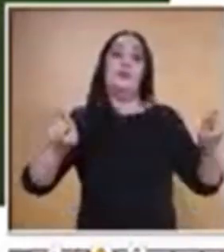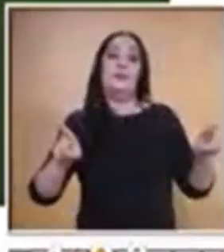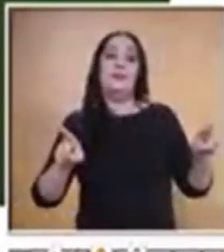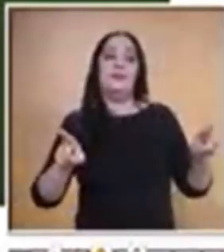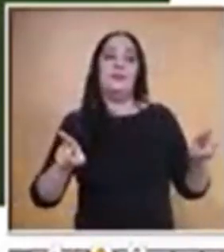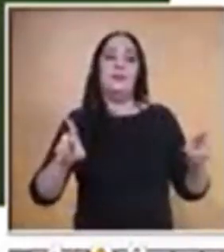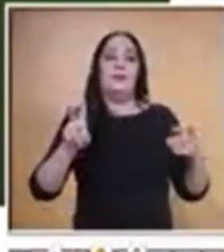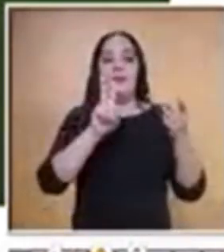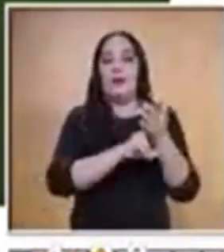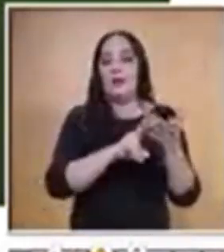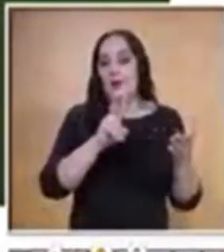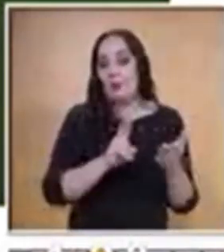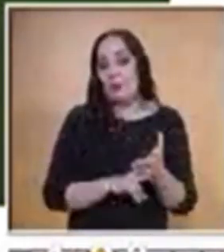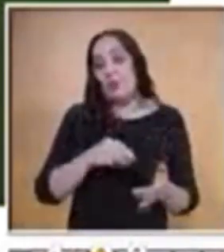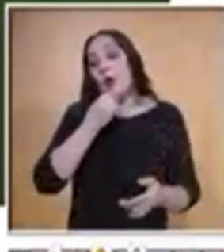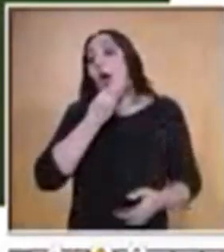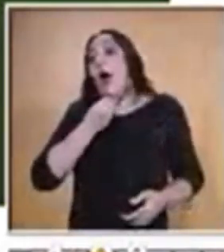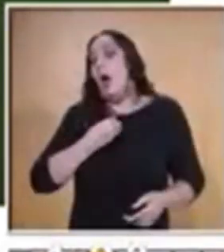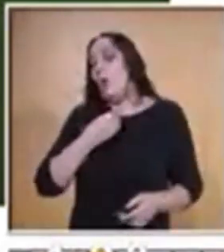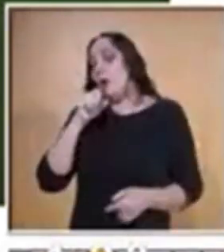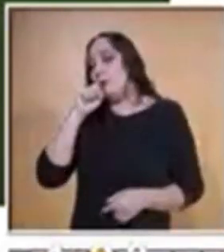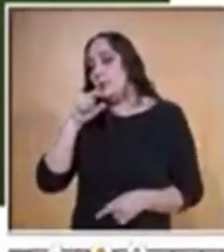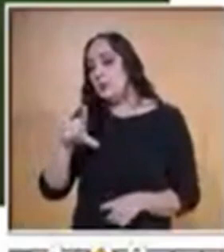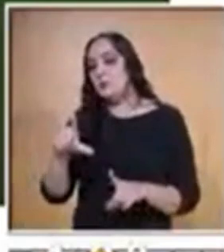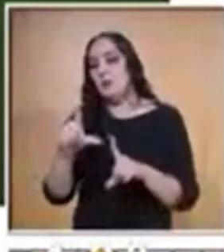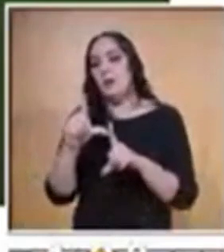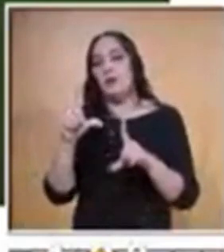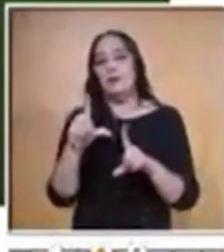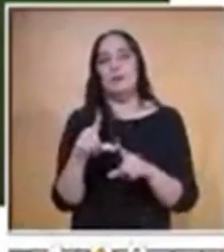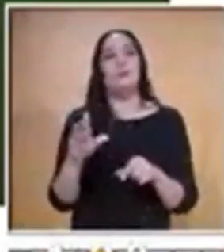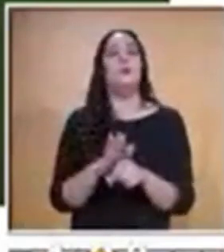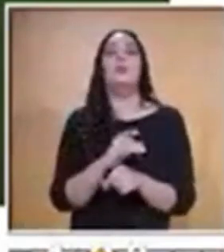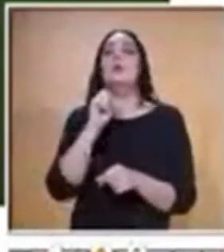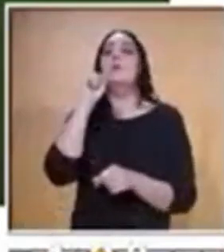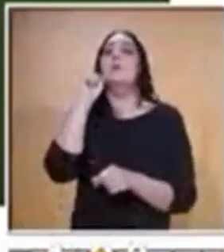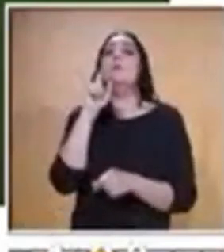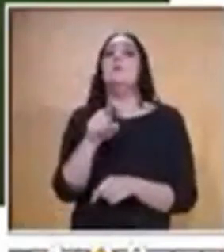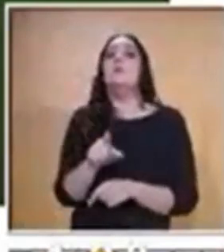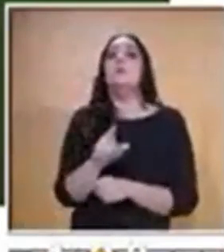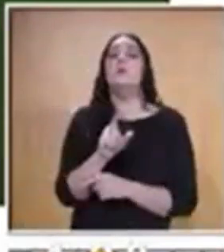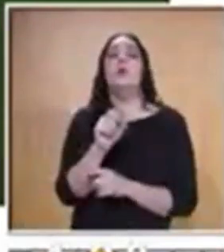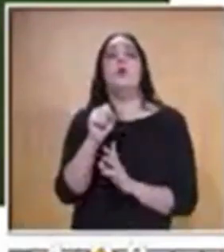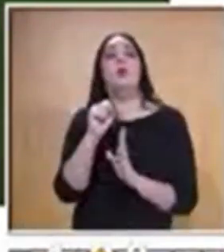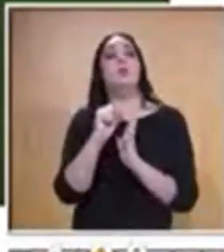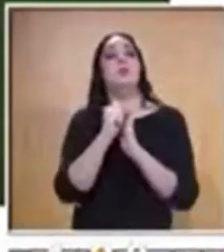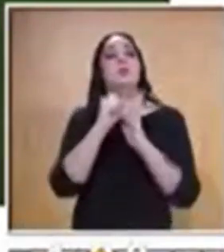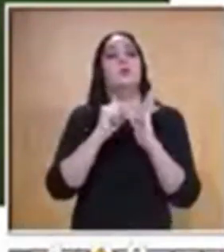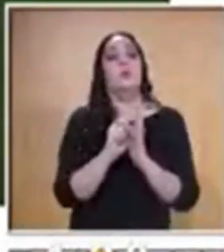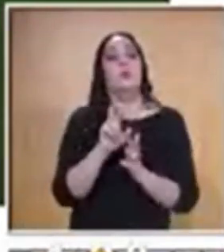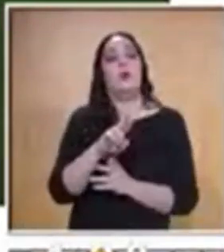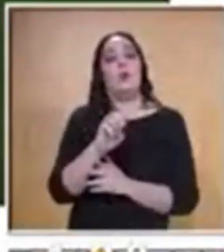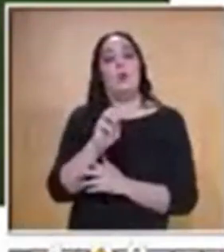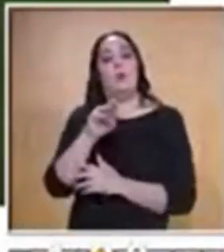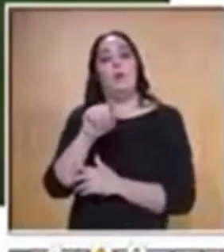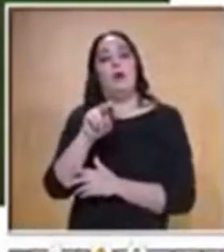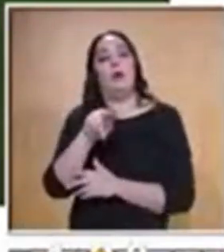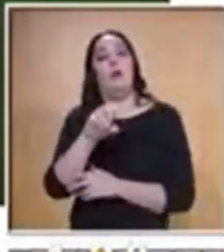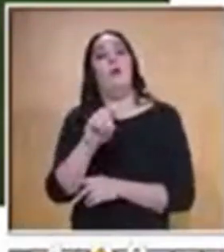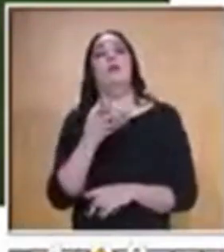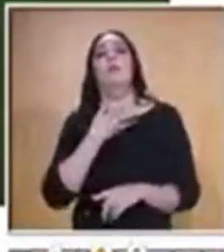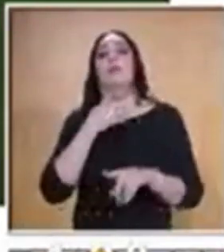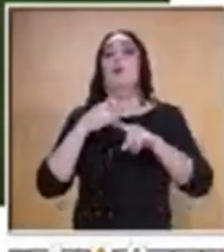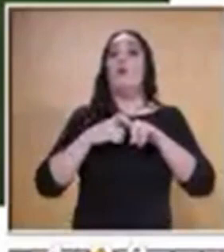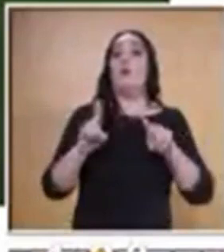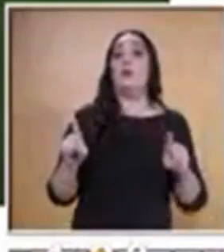mismo valor, aunque sean las mismas letras, es precisamente porque en el sistema romano tiene reglas distintas a